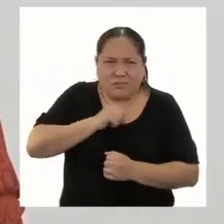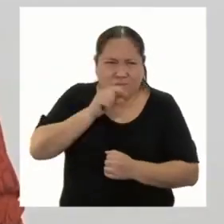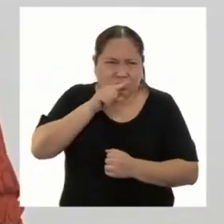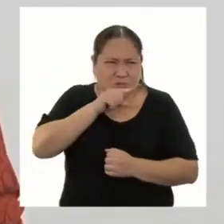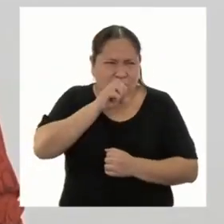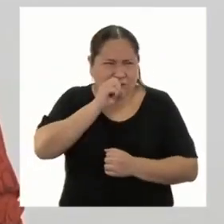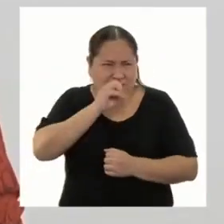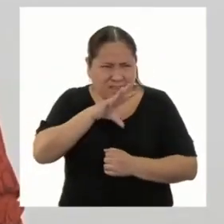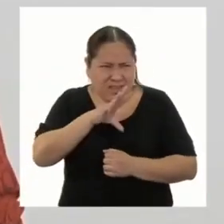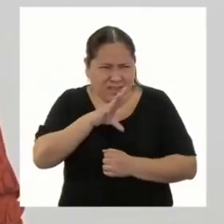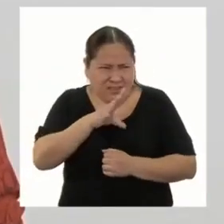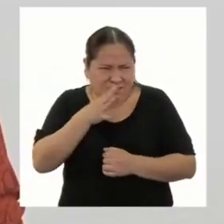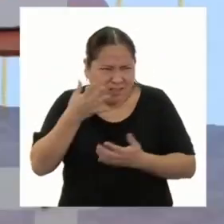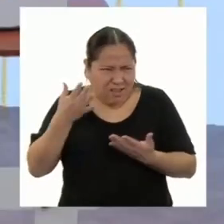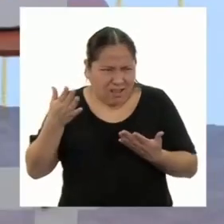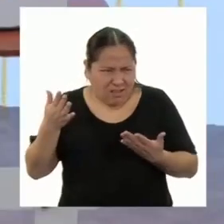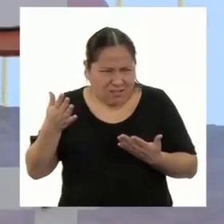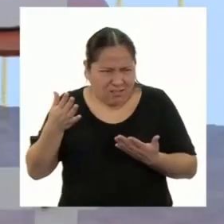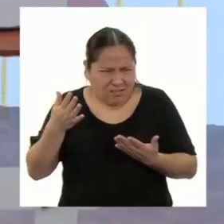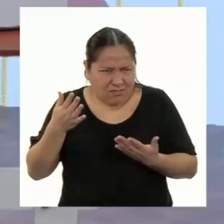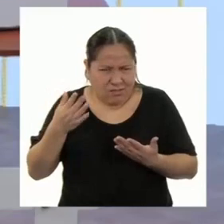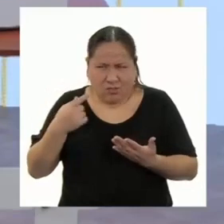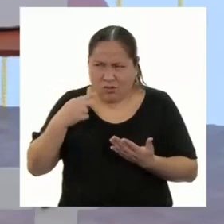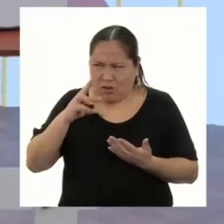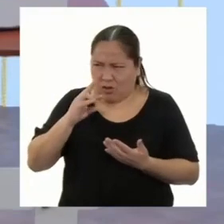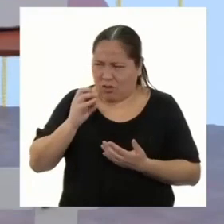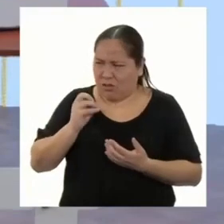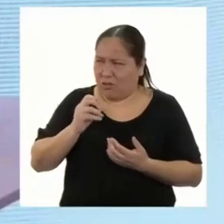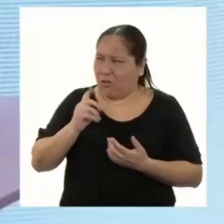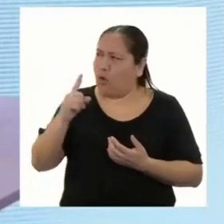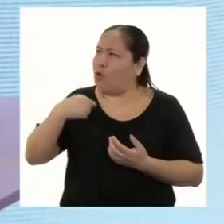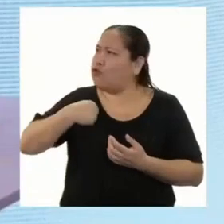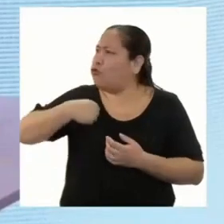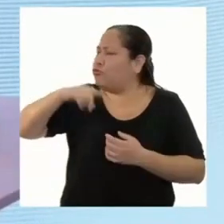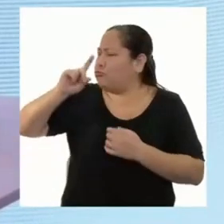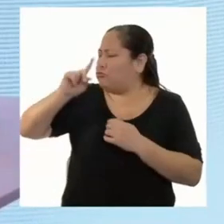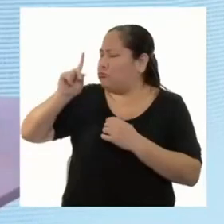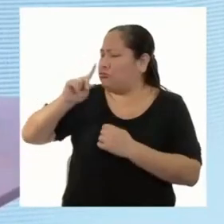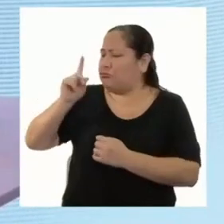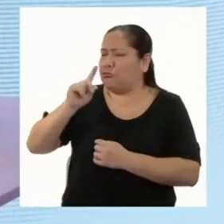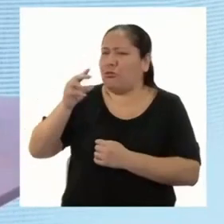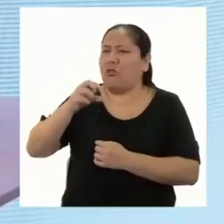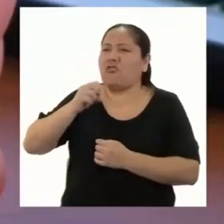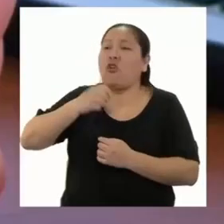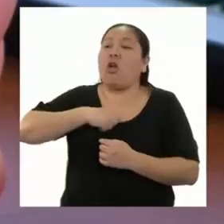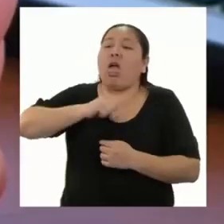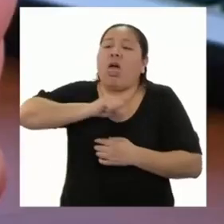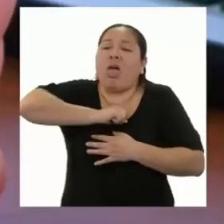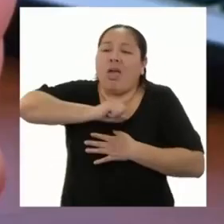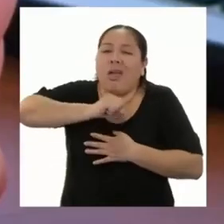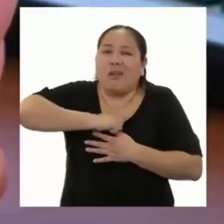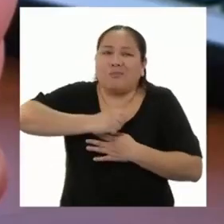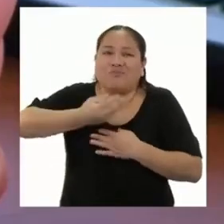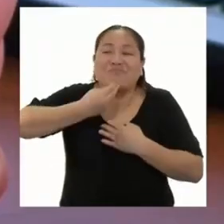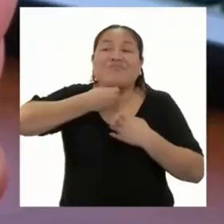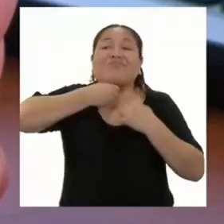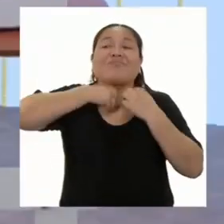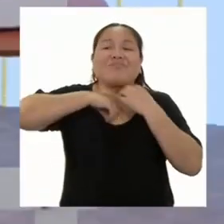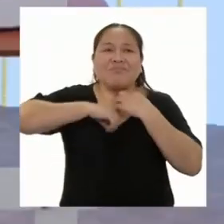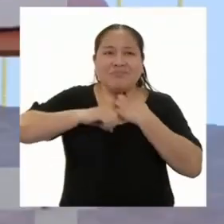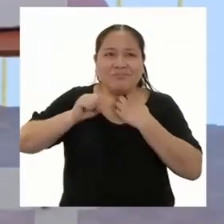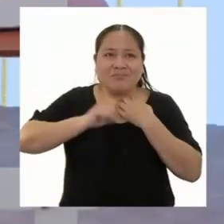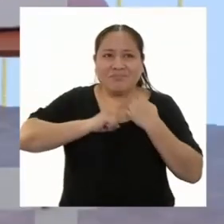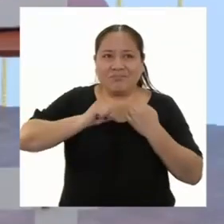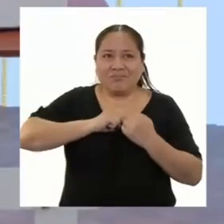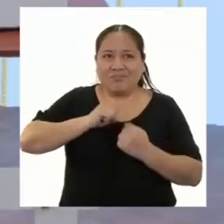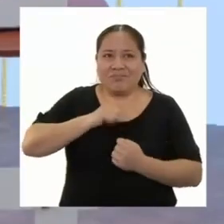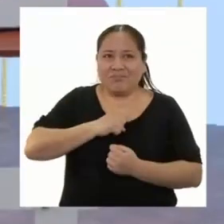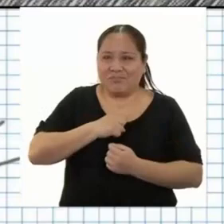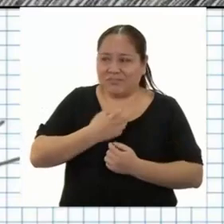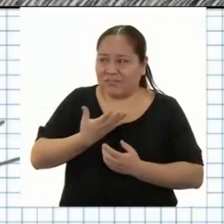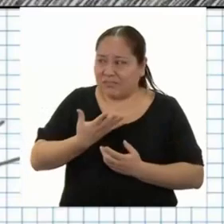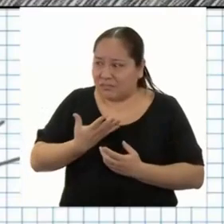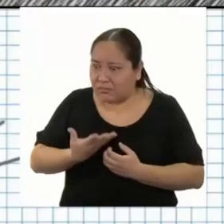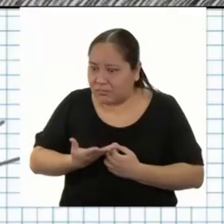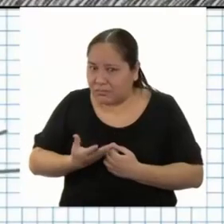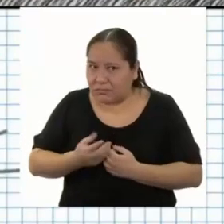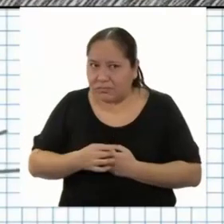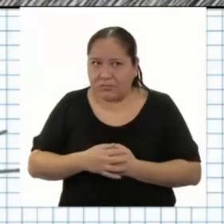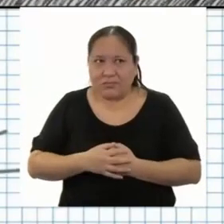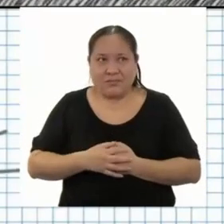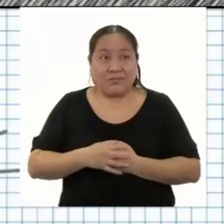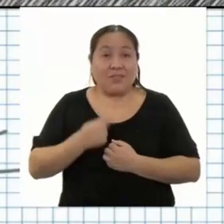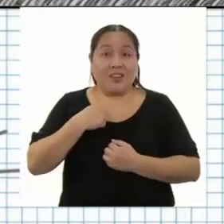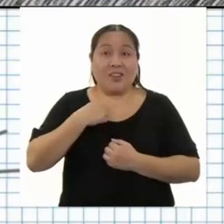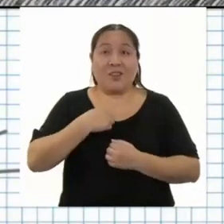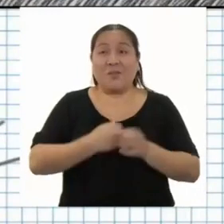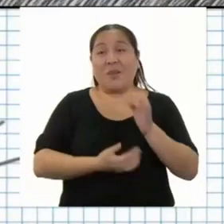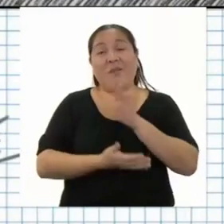¿Dijiste algo, Rodrigo? Ah, no. Nada más me atoré con mi propia saliva. A veces paso. Ahora sí me